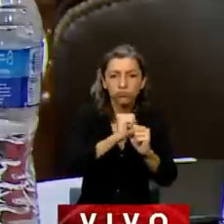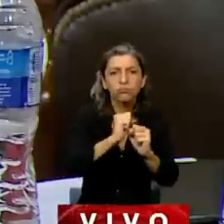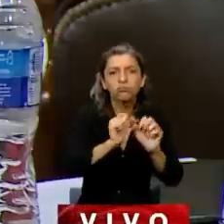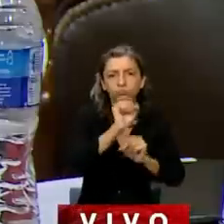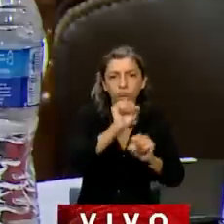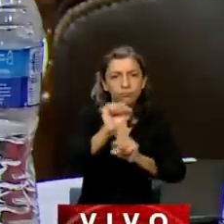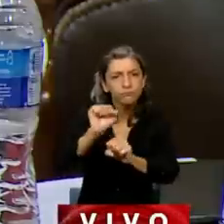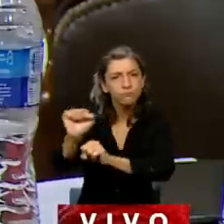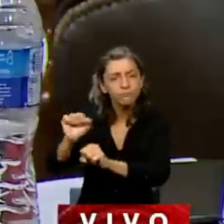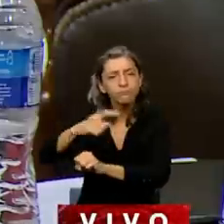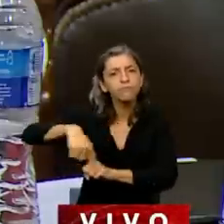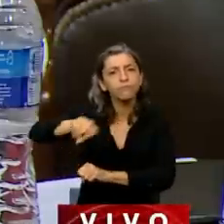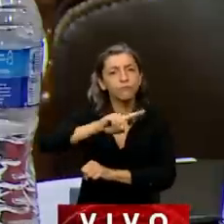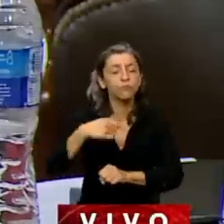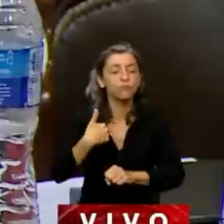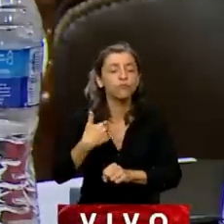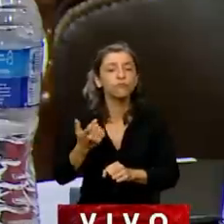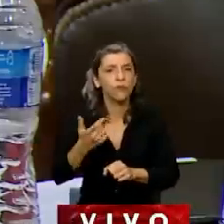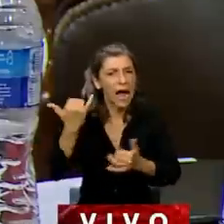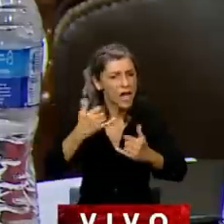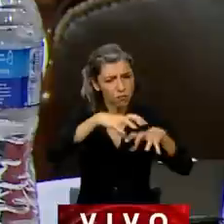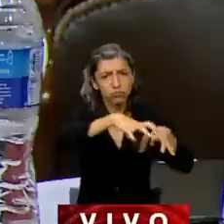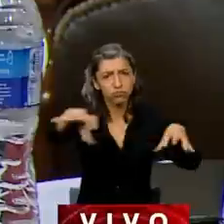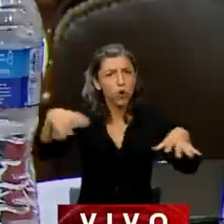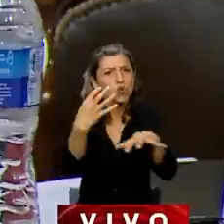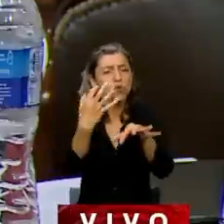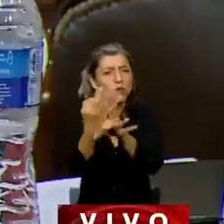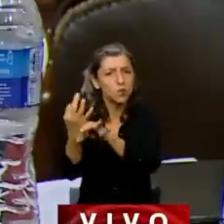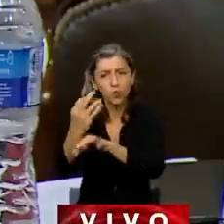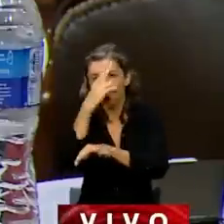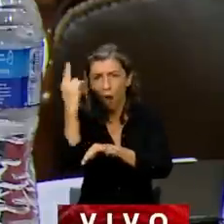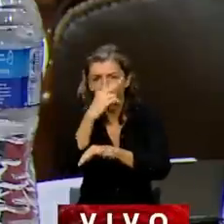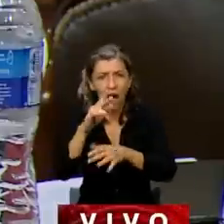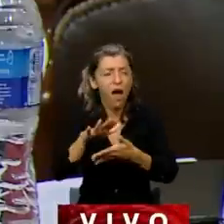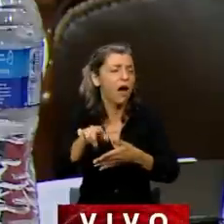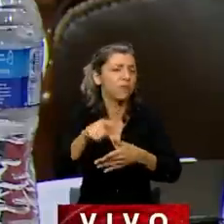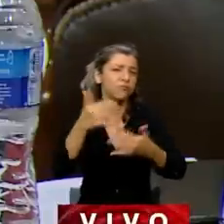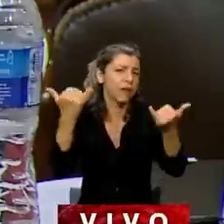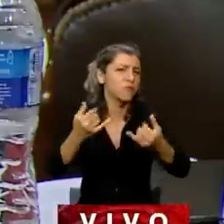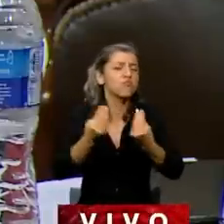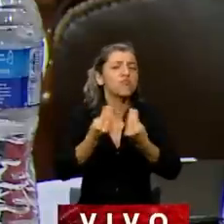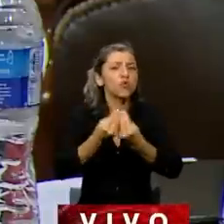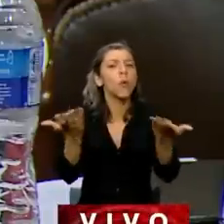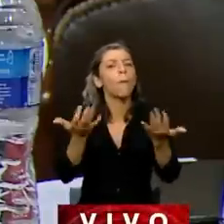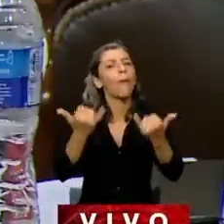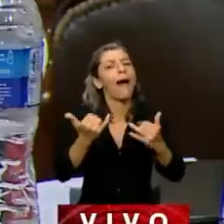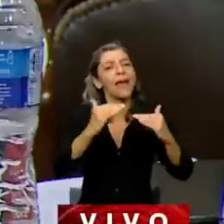suerte tenemos muchísimas escuelas de enfermería, pero con distintos niveles. Y me parece que